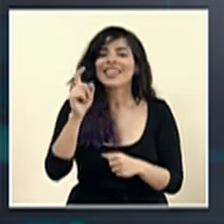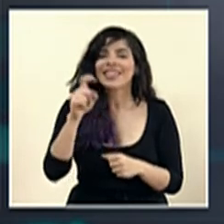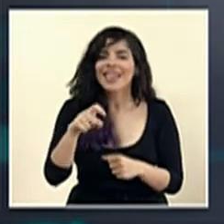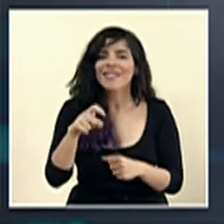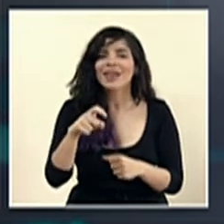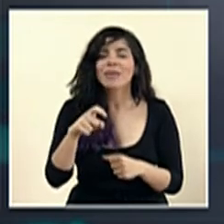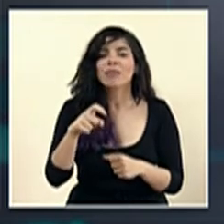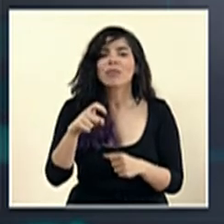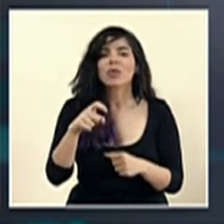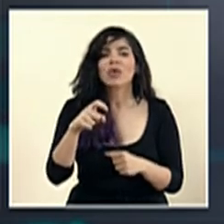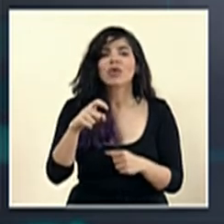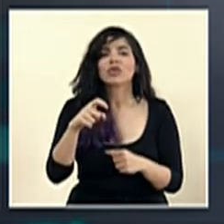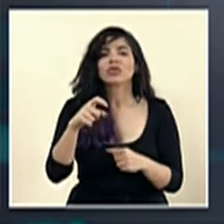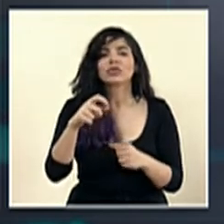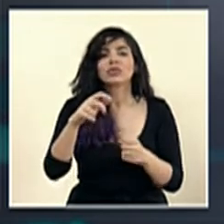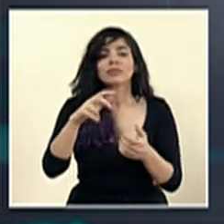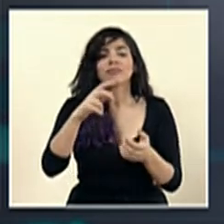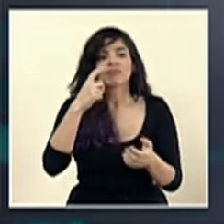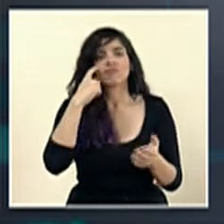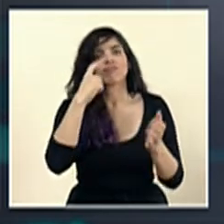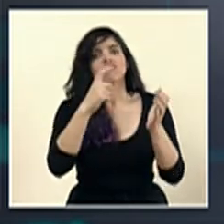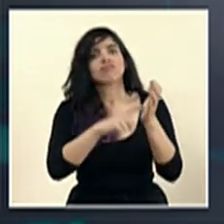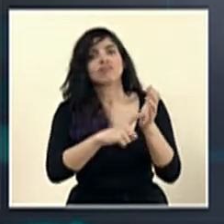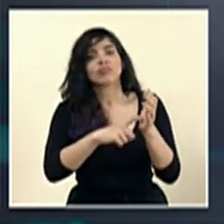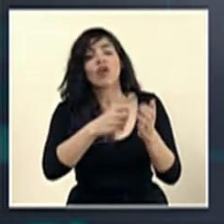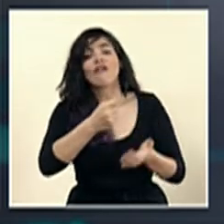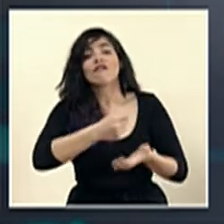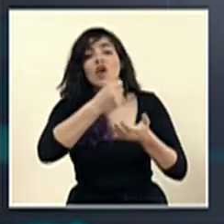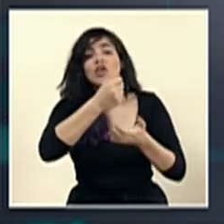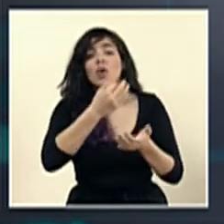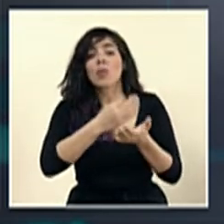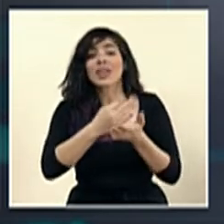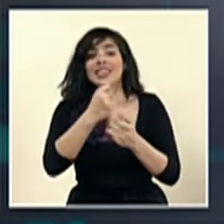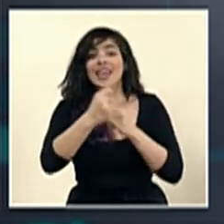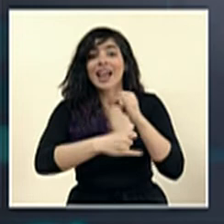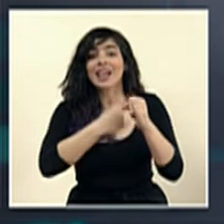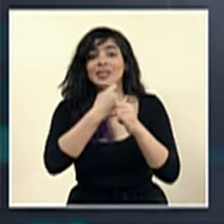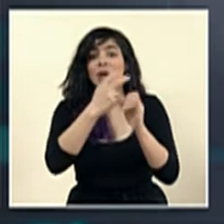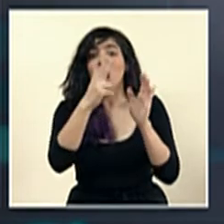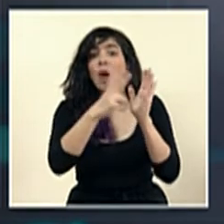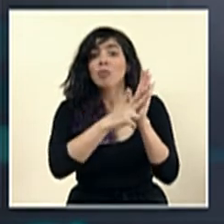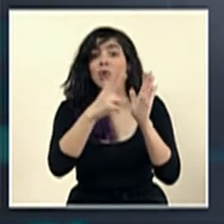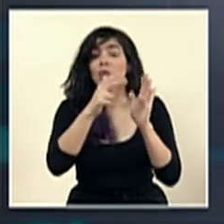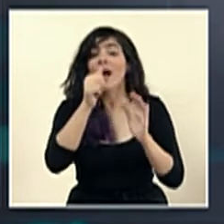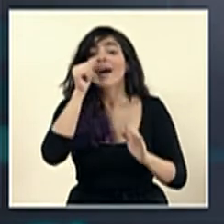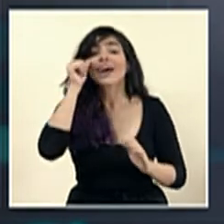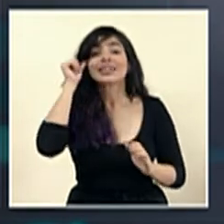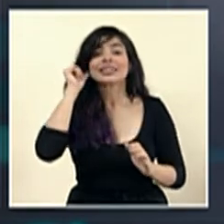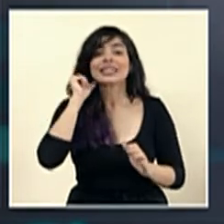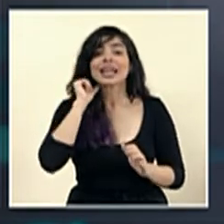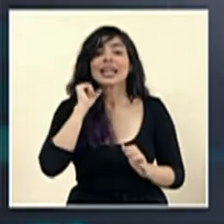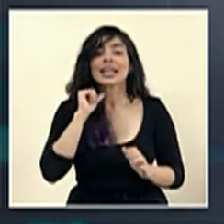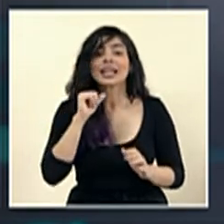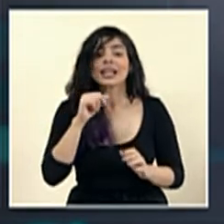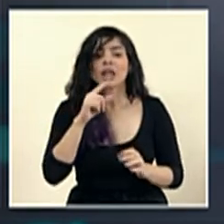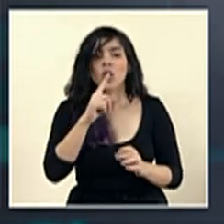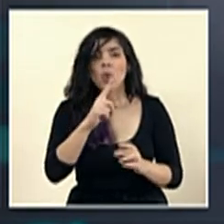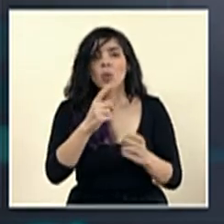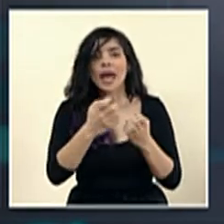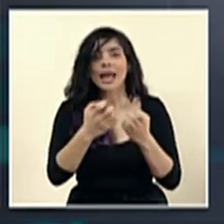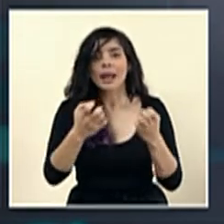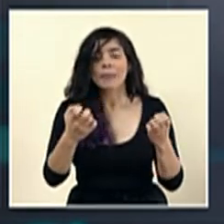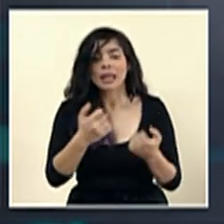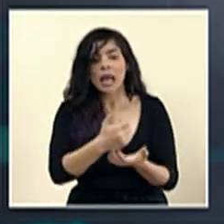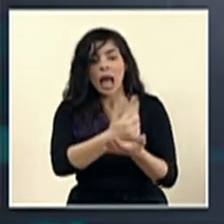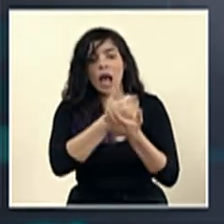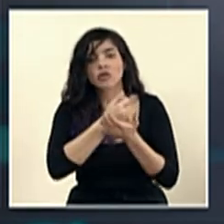destacar la aprobación que hizo el Fondo Monetario Internacional el día de ayer de un instrumento de